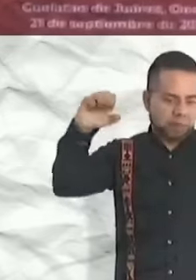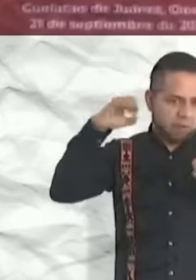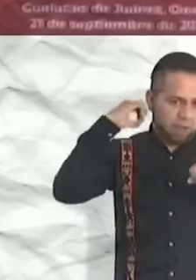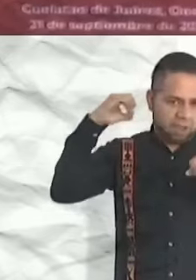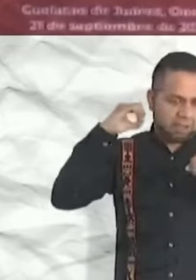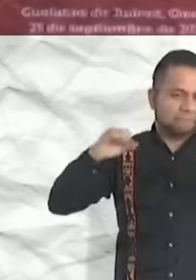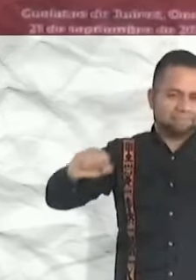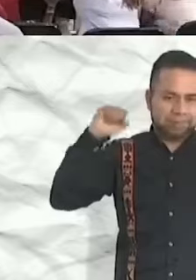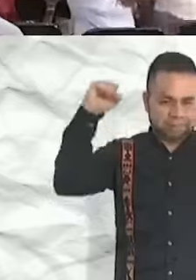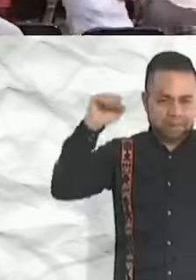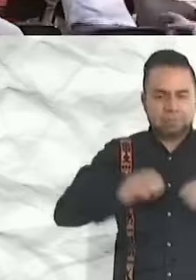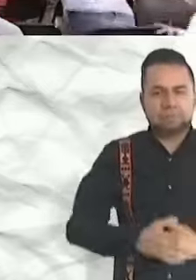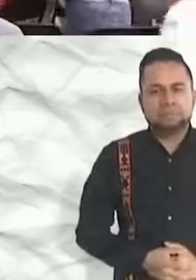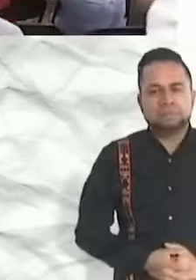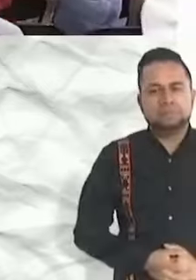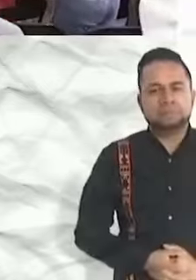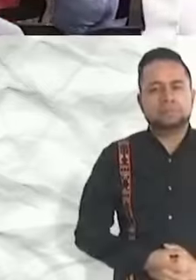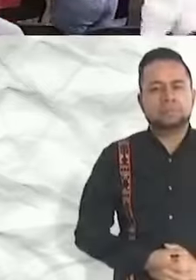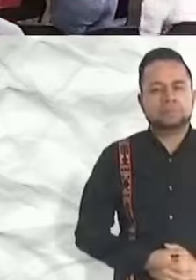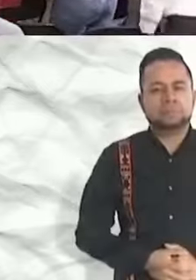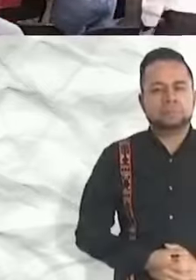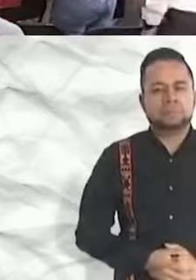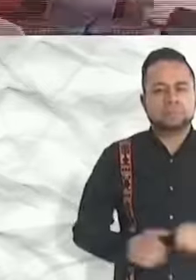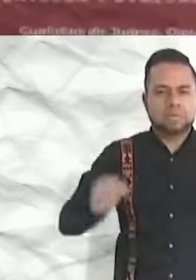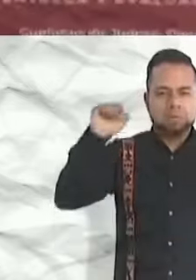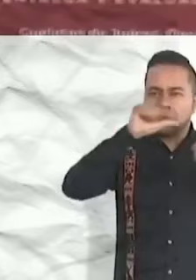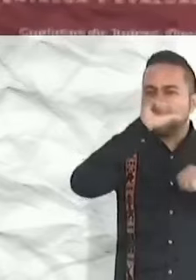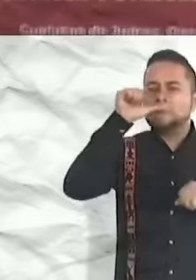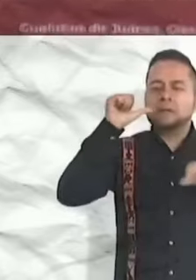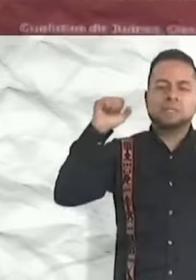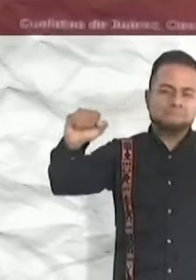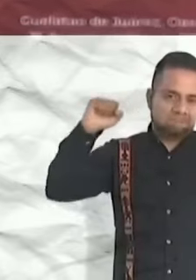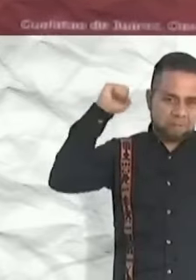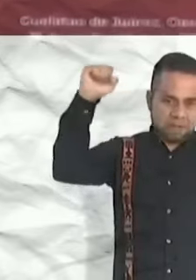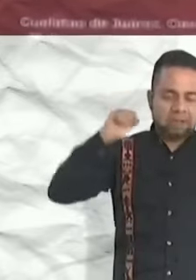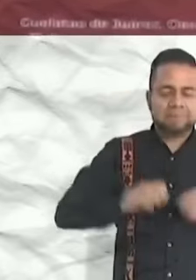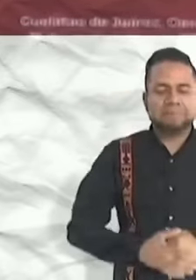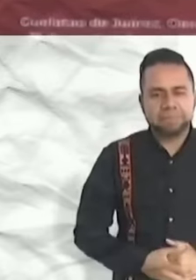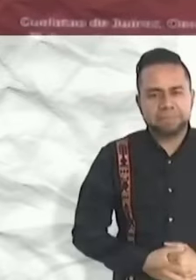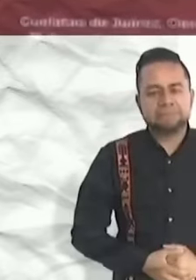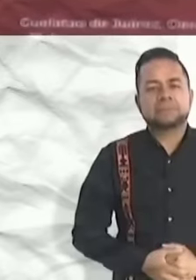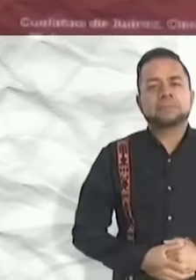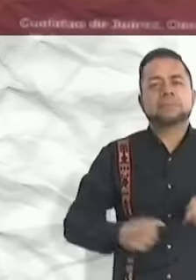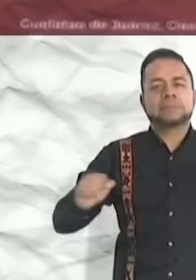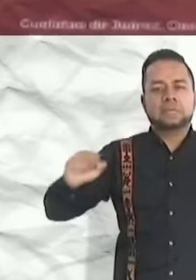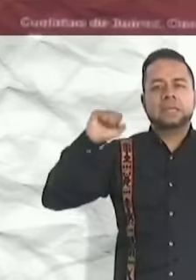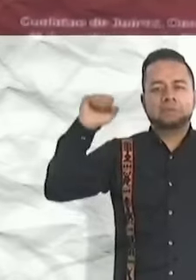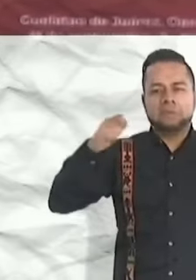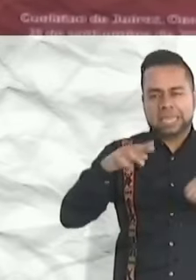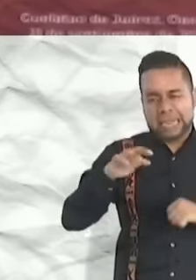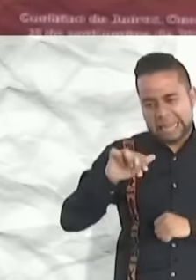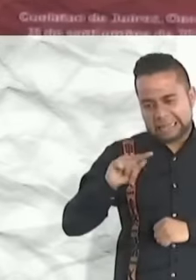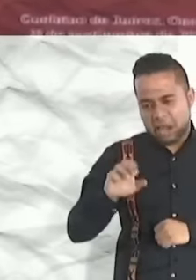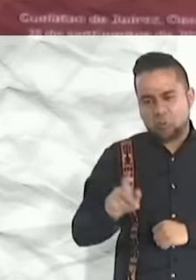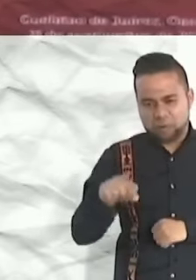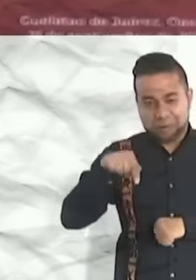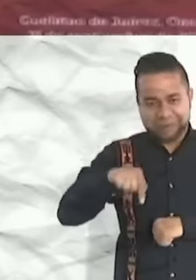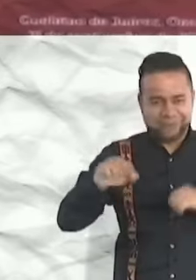Oaxaca! ¡Viva! ¡Viva Juárez! ¡Viva! ¡Viva Querétaro!